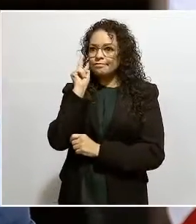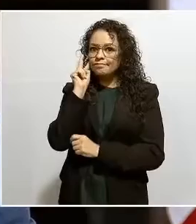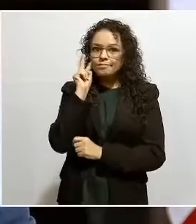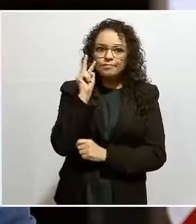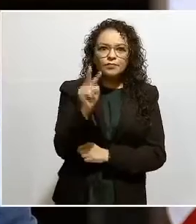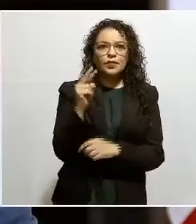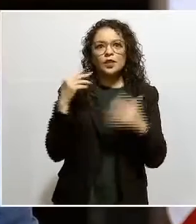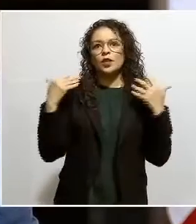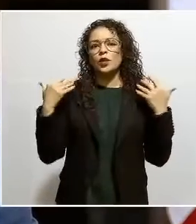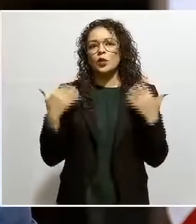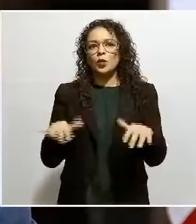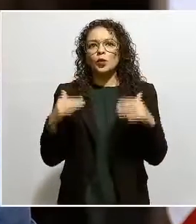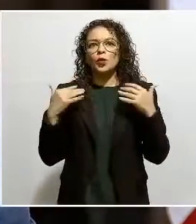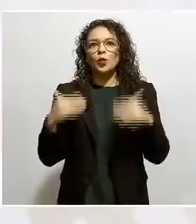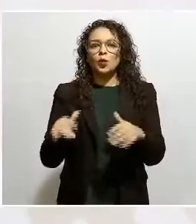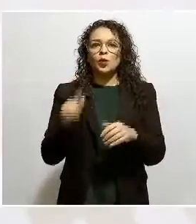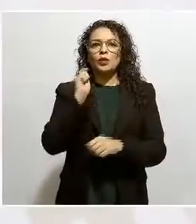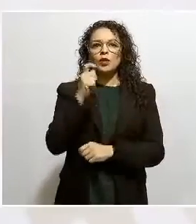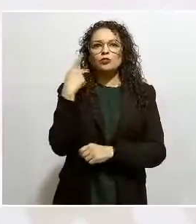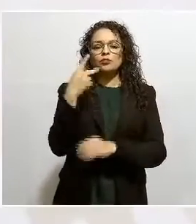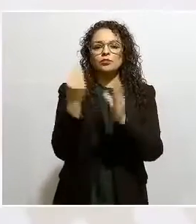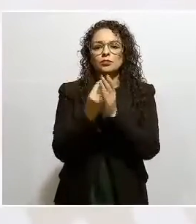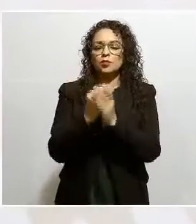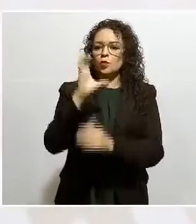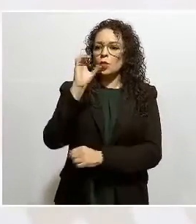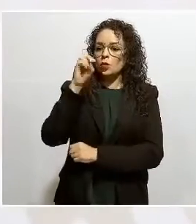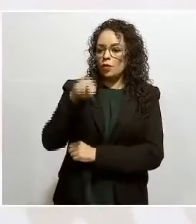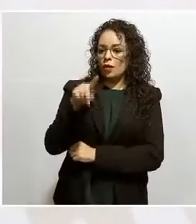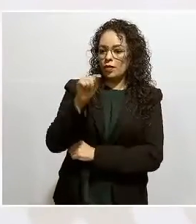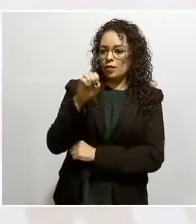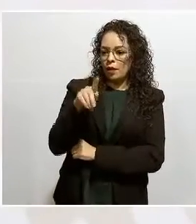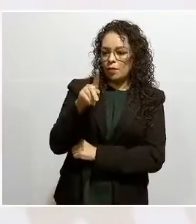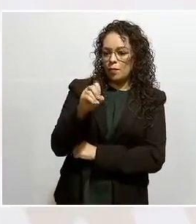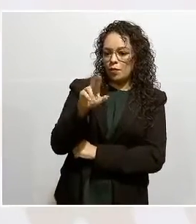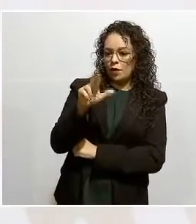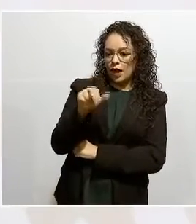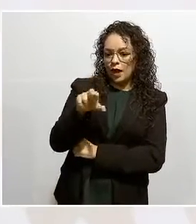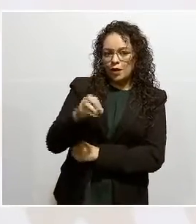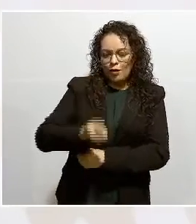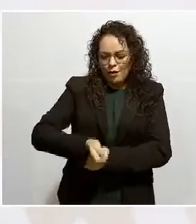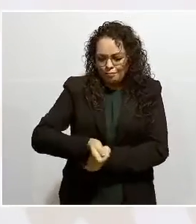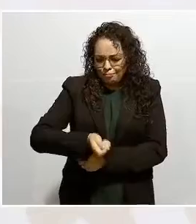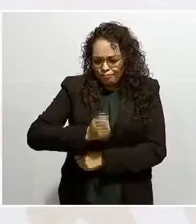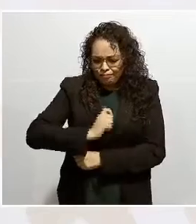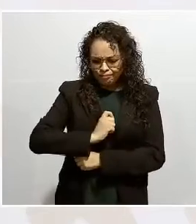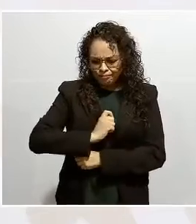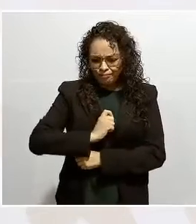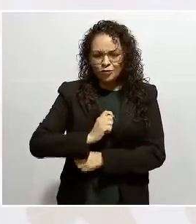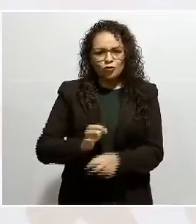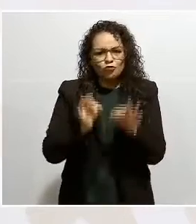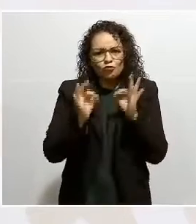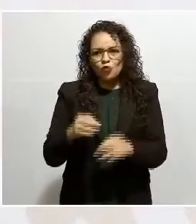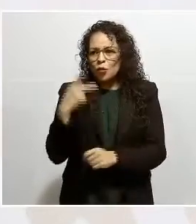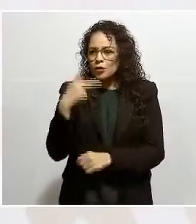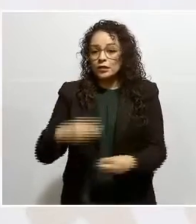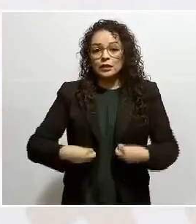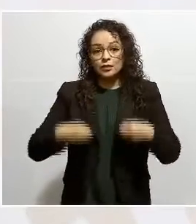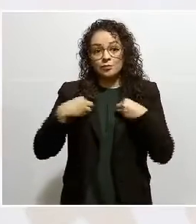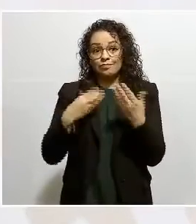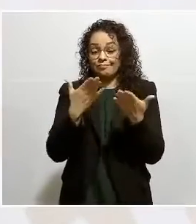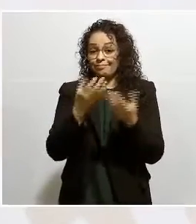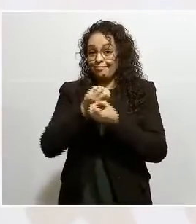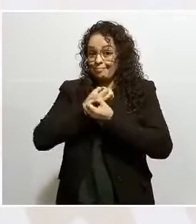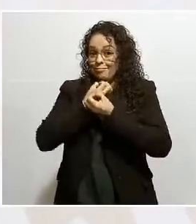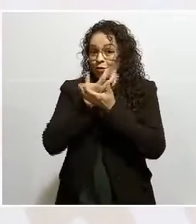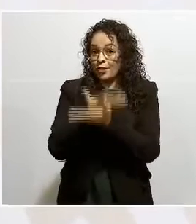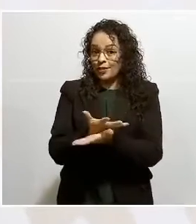los mexicanos contemporáneos forjamos nuestra identidad, son resultado de la mirada de ese poeta, quien no dividió nunca